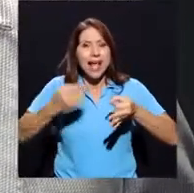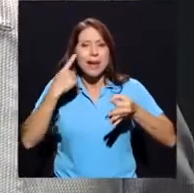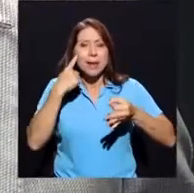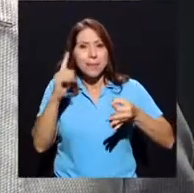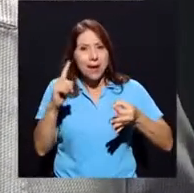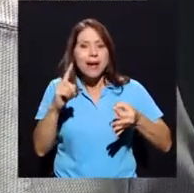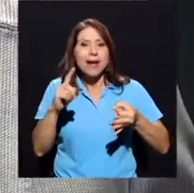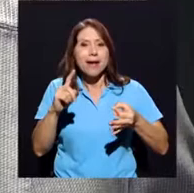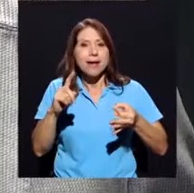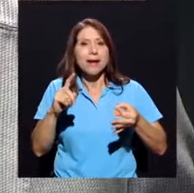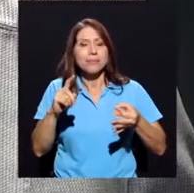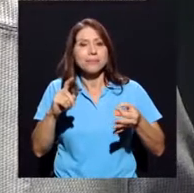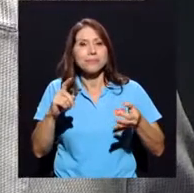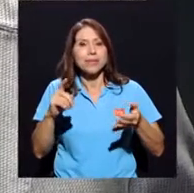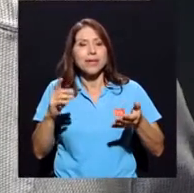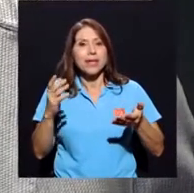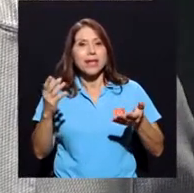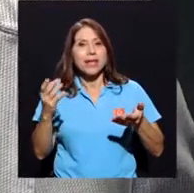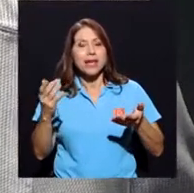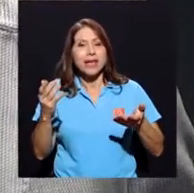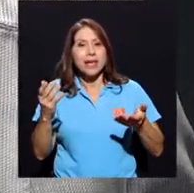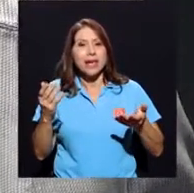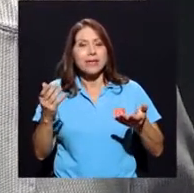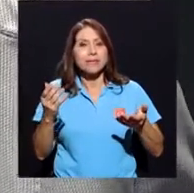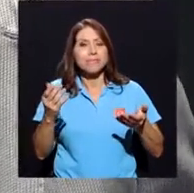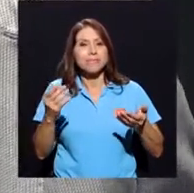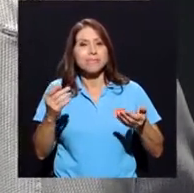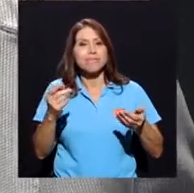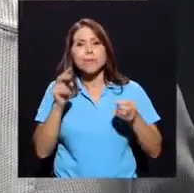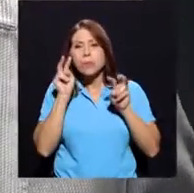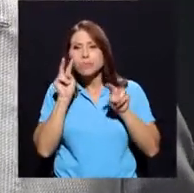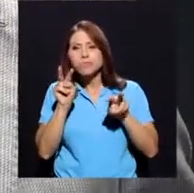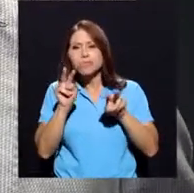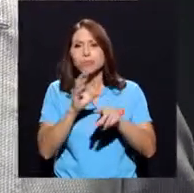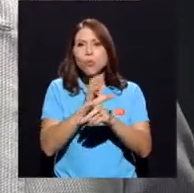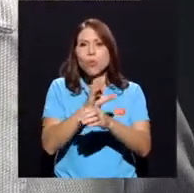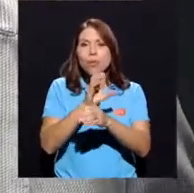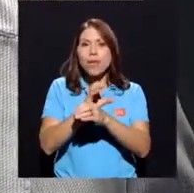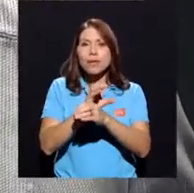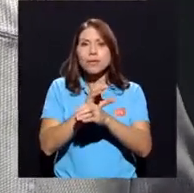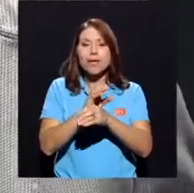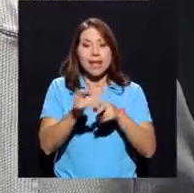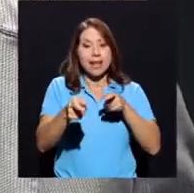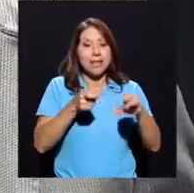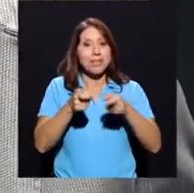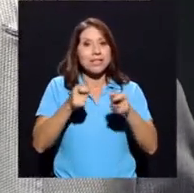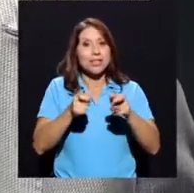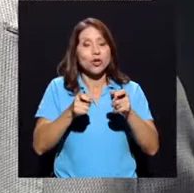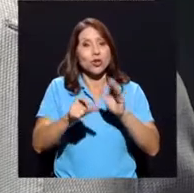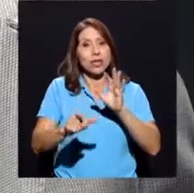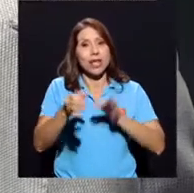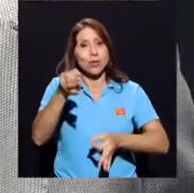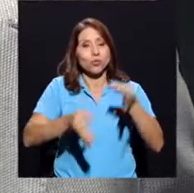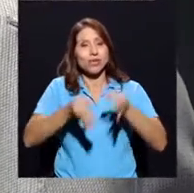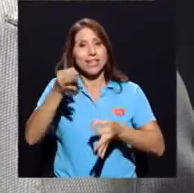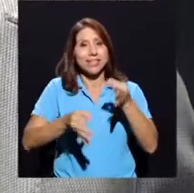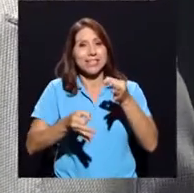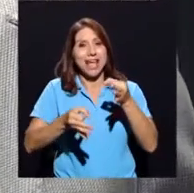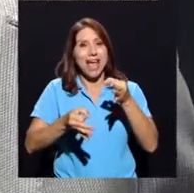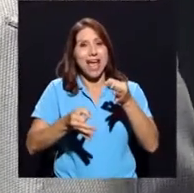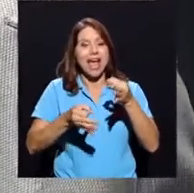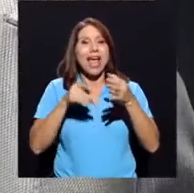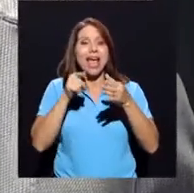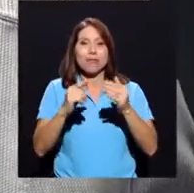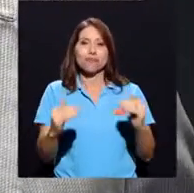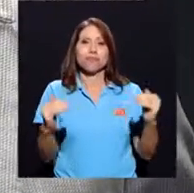esta forma velar por la independencia en la administración de justicia y eso equivale al 6 por